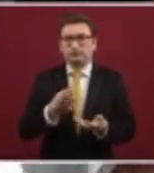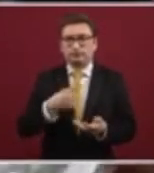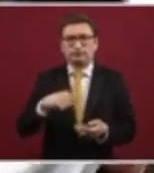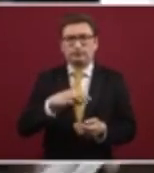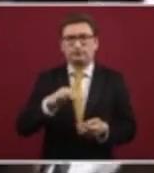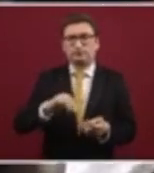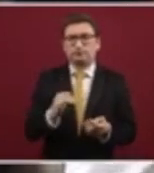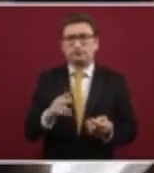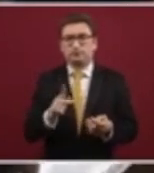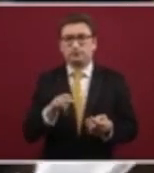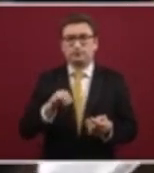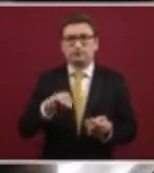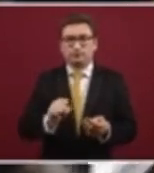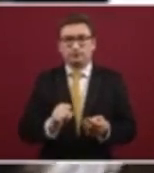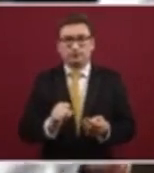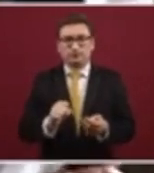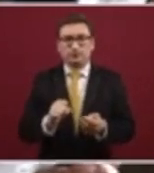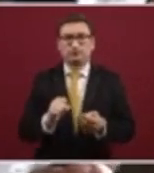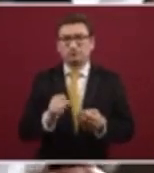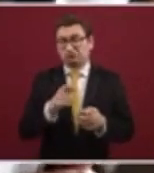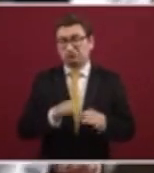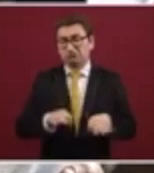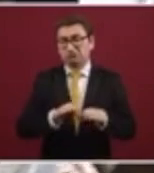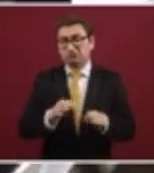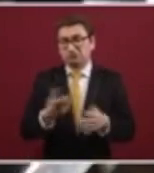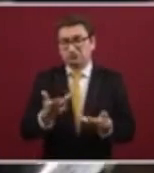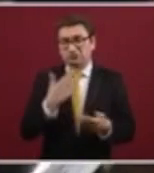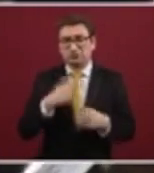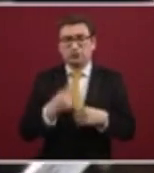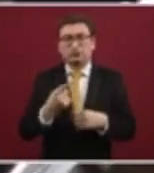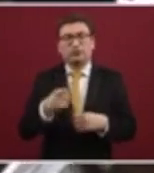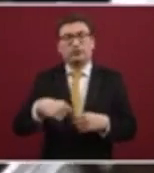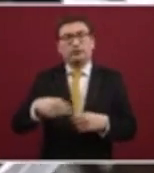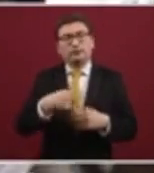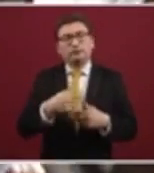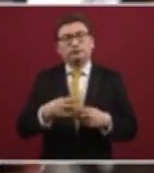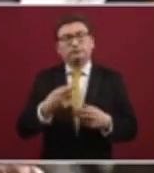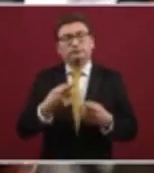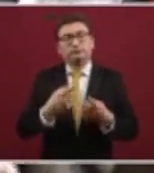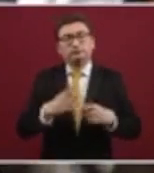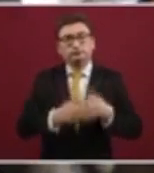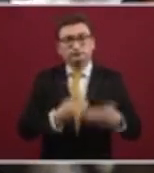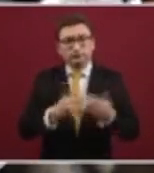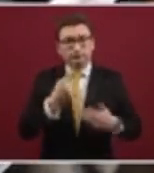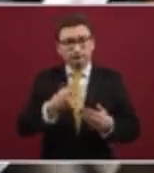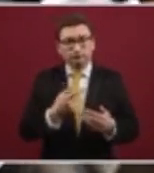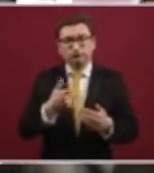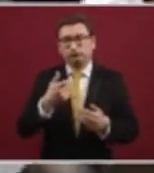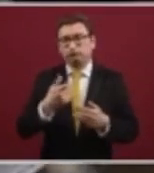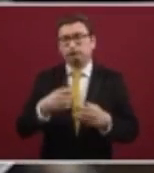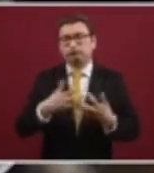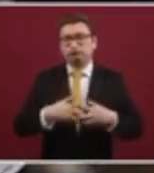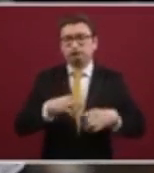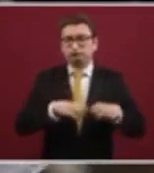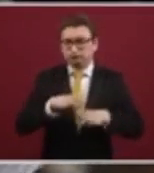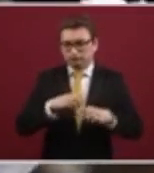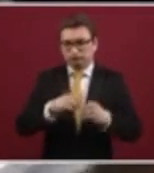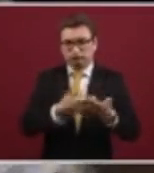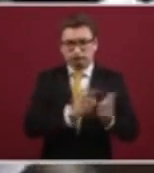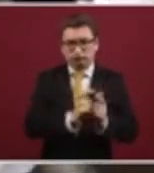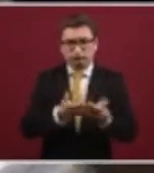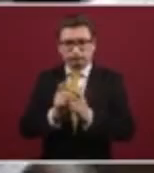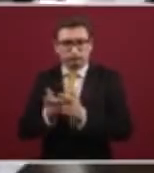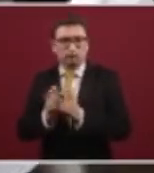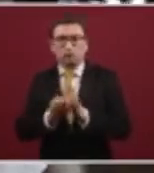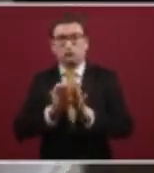MIPIMES han hecho posible, gracias a un desarrollo de proveedores y agrupamientos. Un grupo de talabarteros